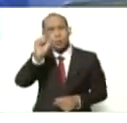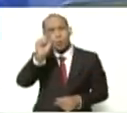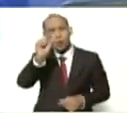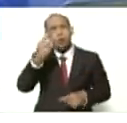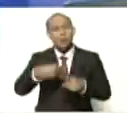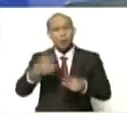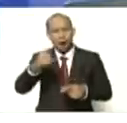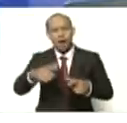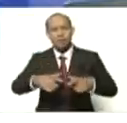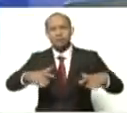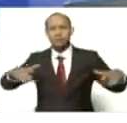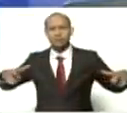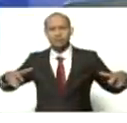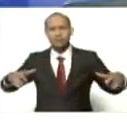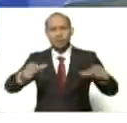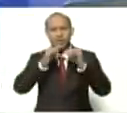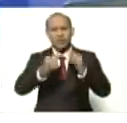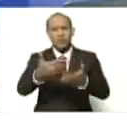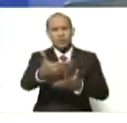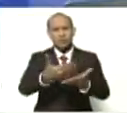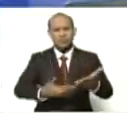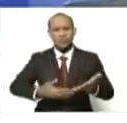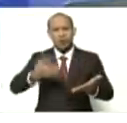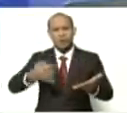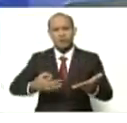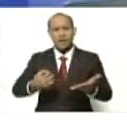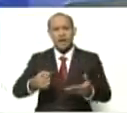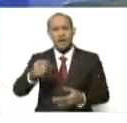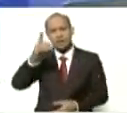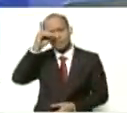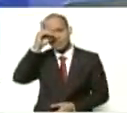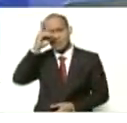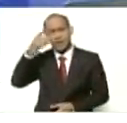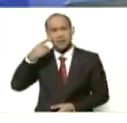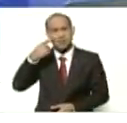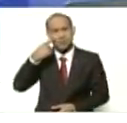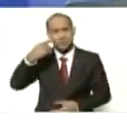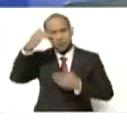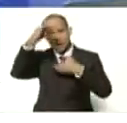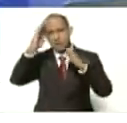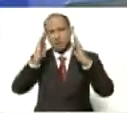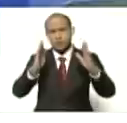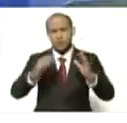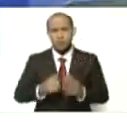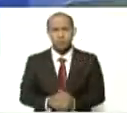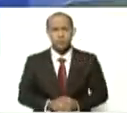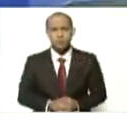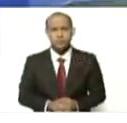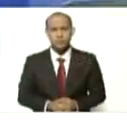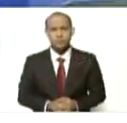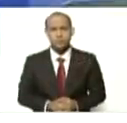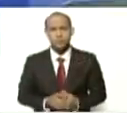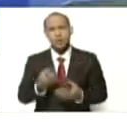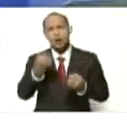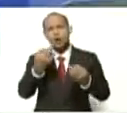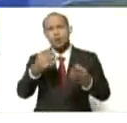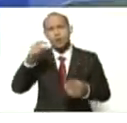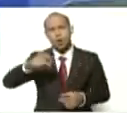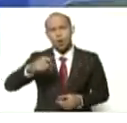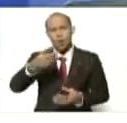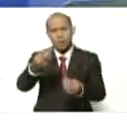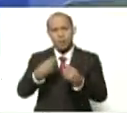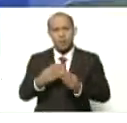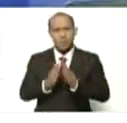aquí está el informe oficial atención vicepresidenta para que me dé los números del día de